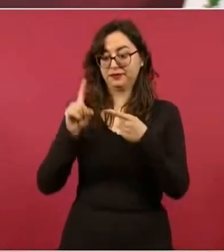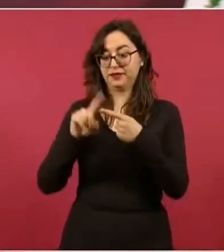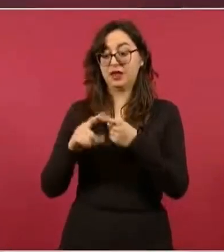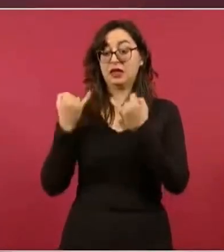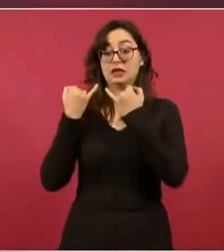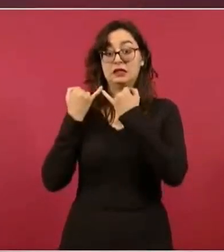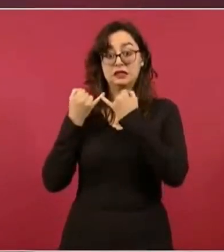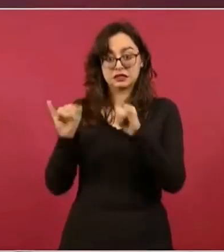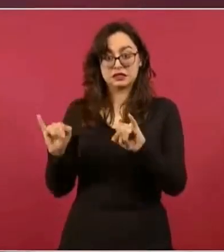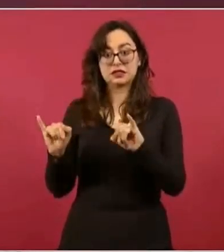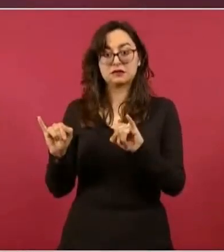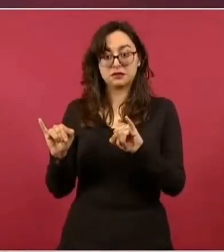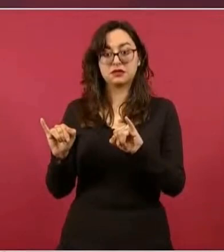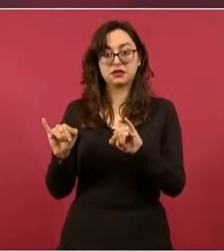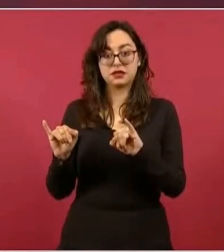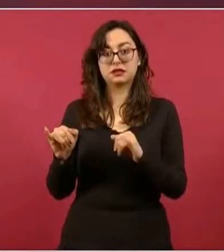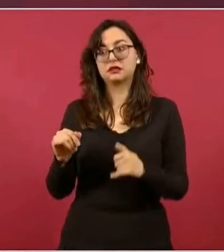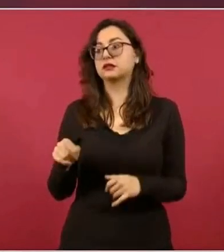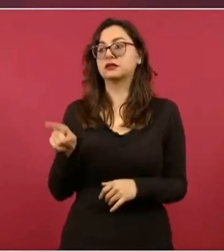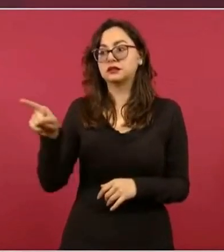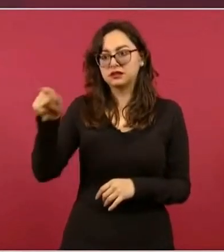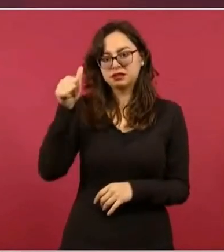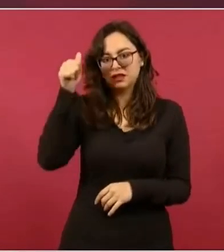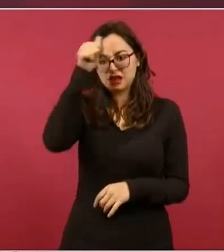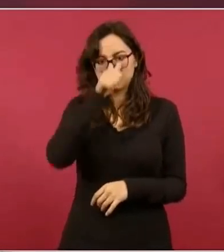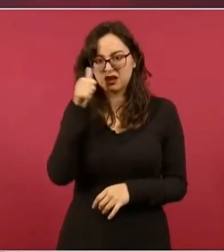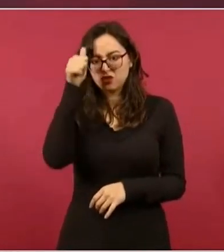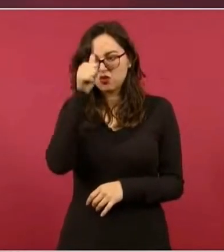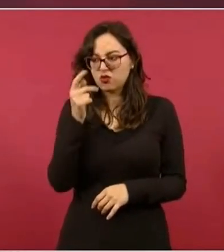cuando esos dos curas rebeldes